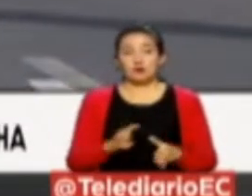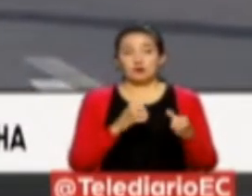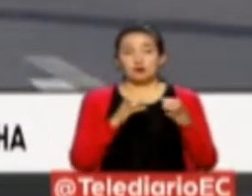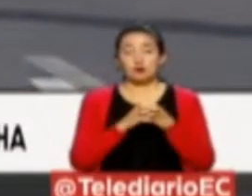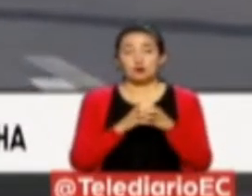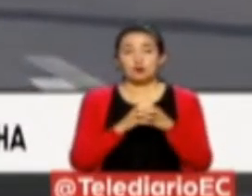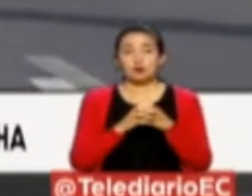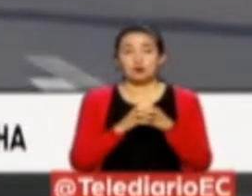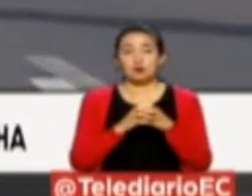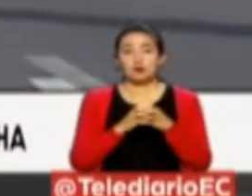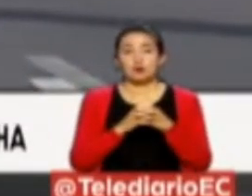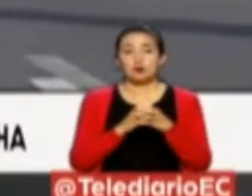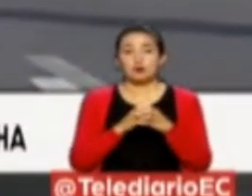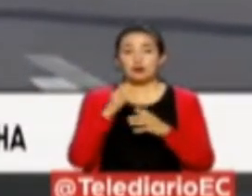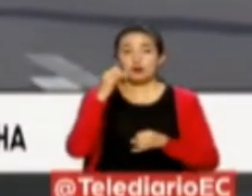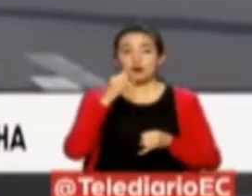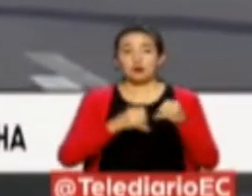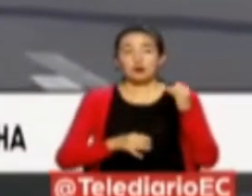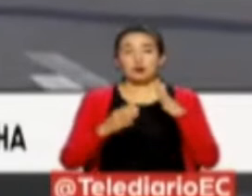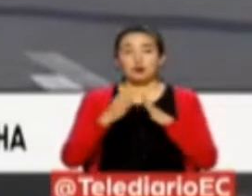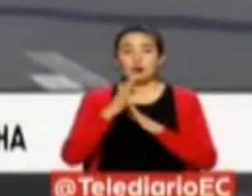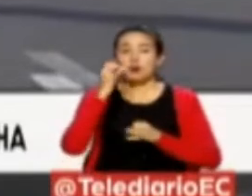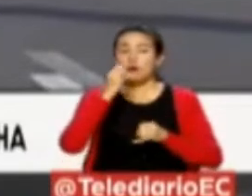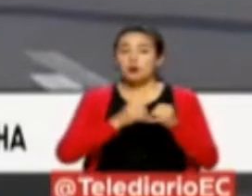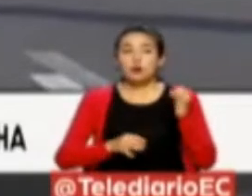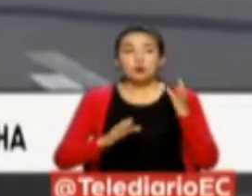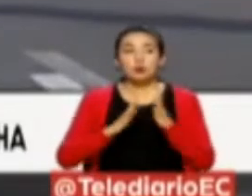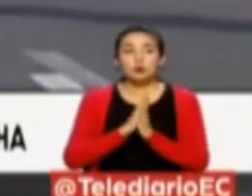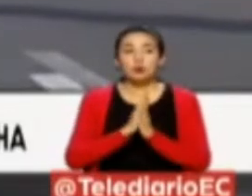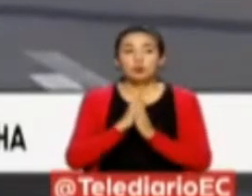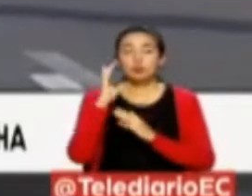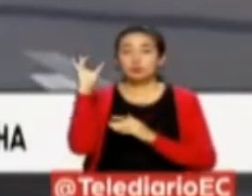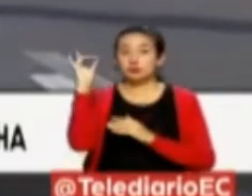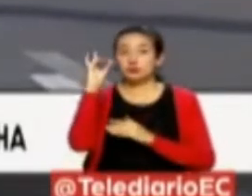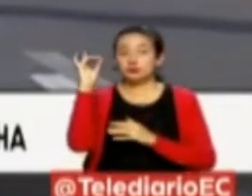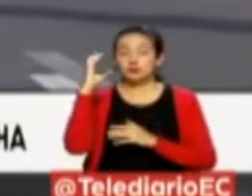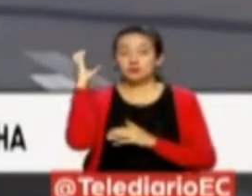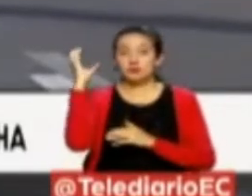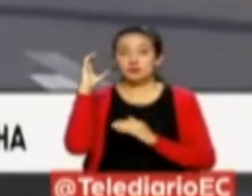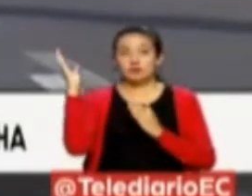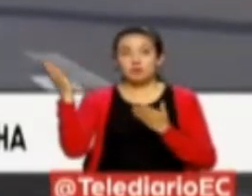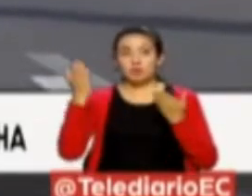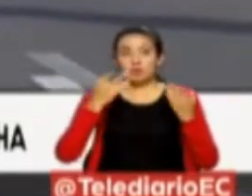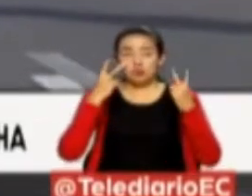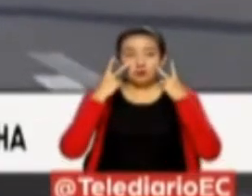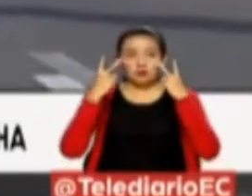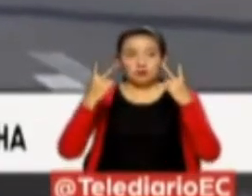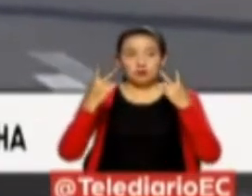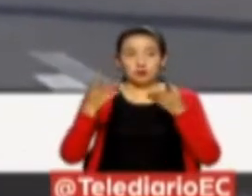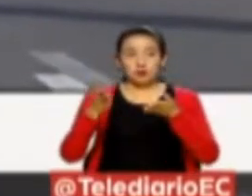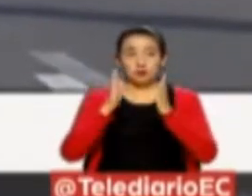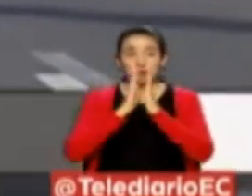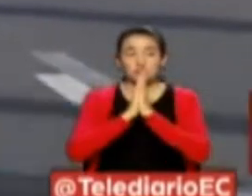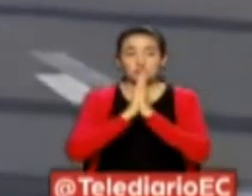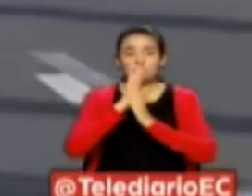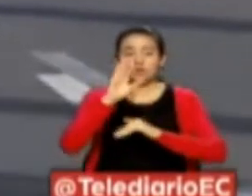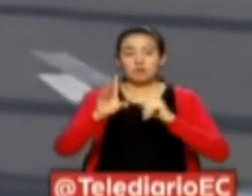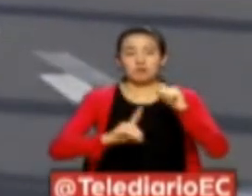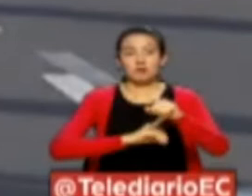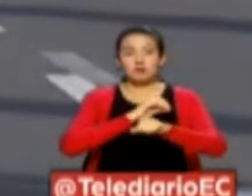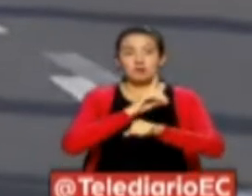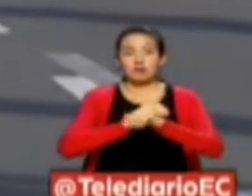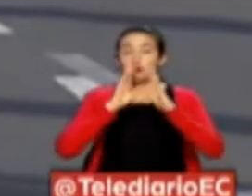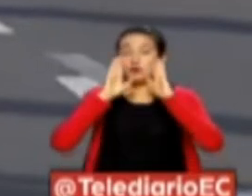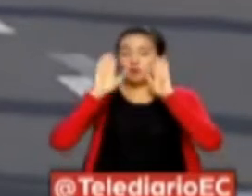son los últimos perdón me dicen que son los últimos bueno por favor pedimos a nuestro director que nos